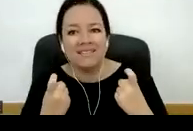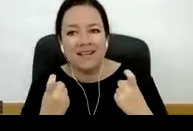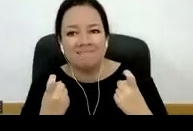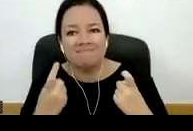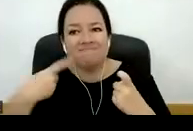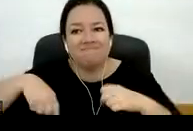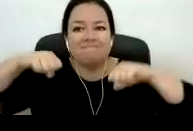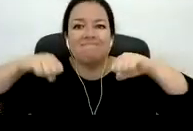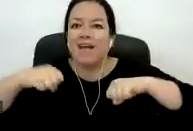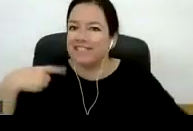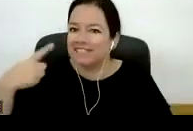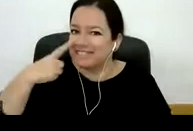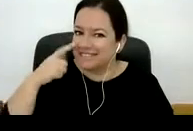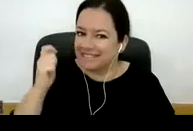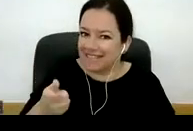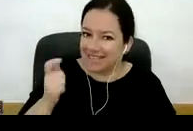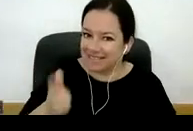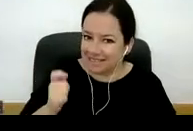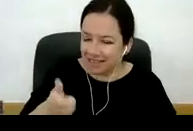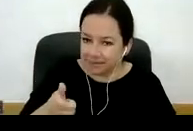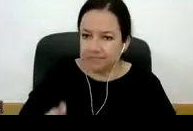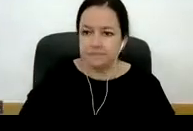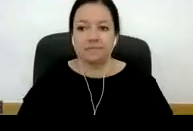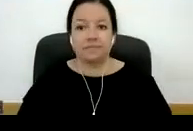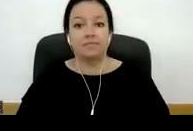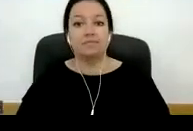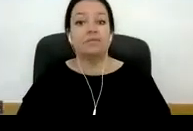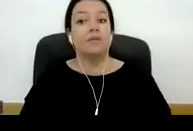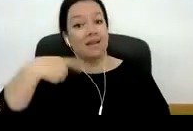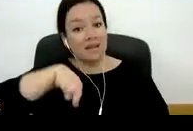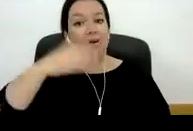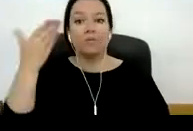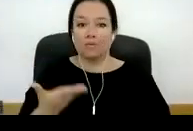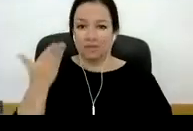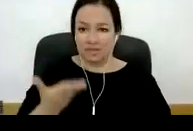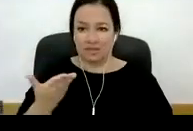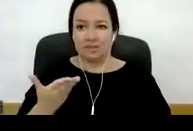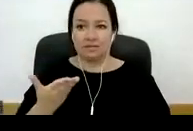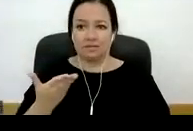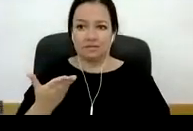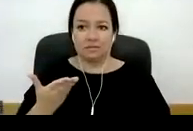Esto sería también otro punto que podemos utilizar,